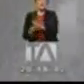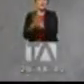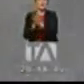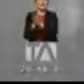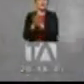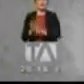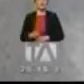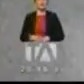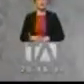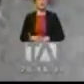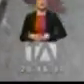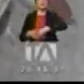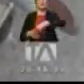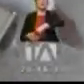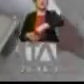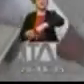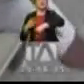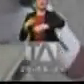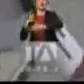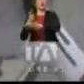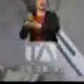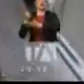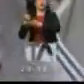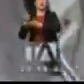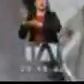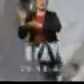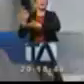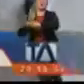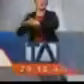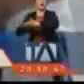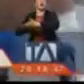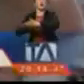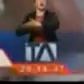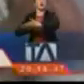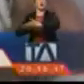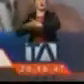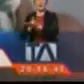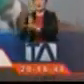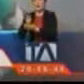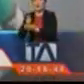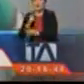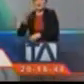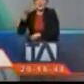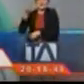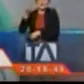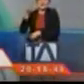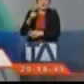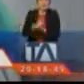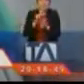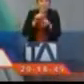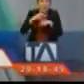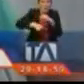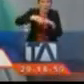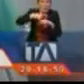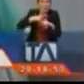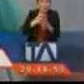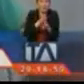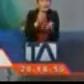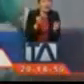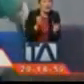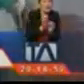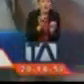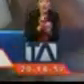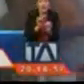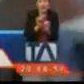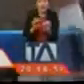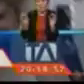para poderme limpiar mi pierna tenía que comprar una gasa, y eso me costaba un platanón. Para comprarme una venda no la había, y si la había me